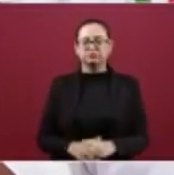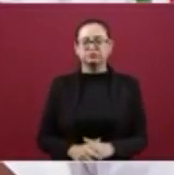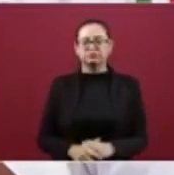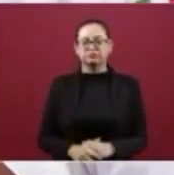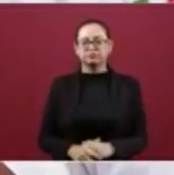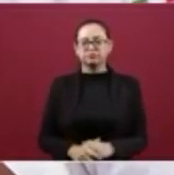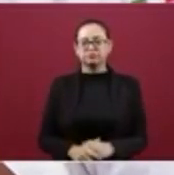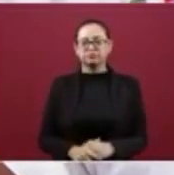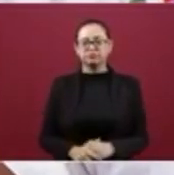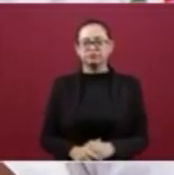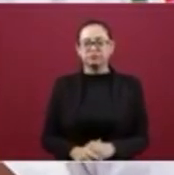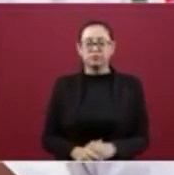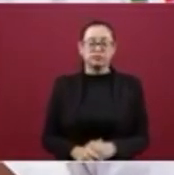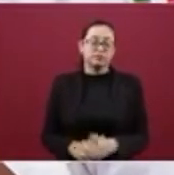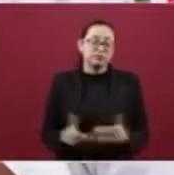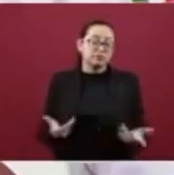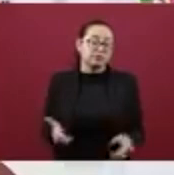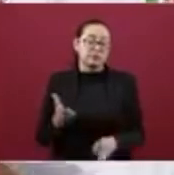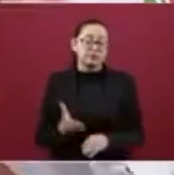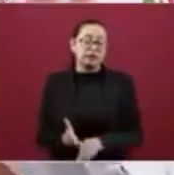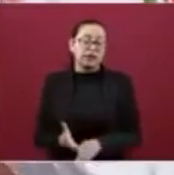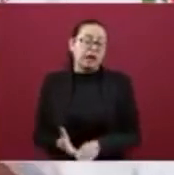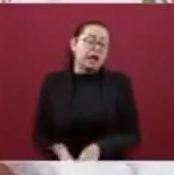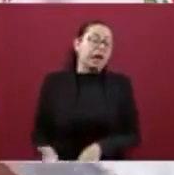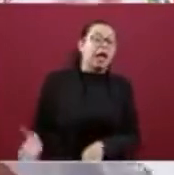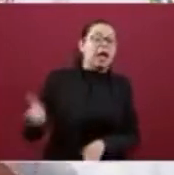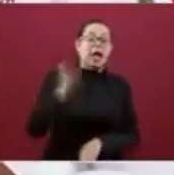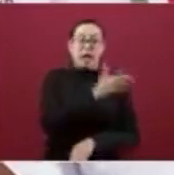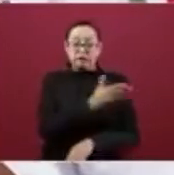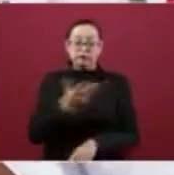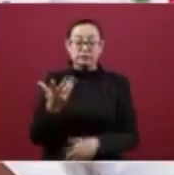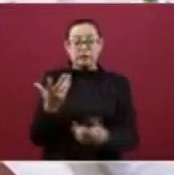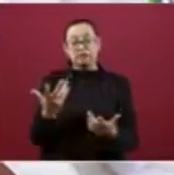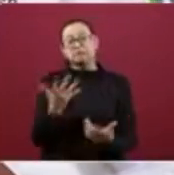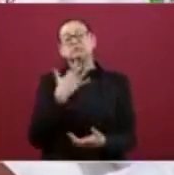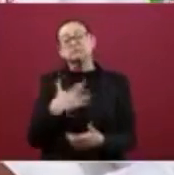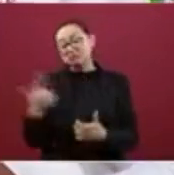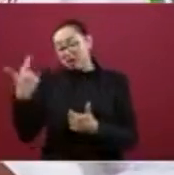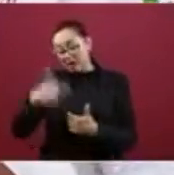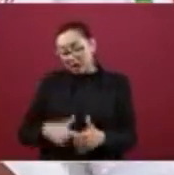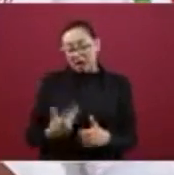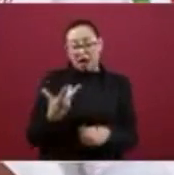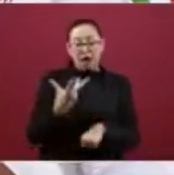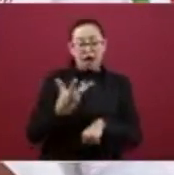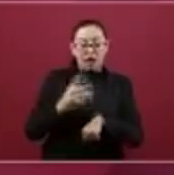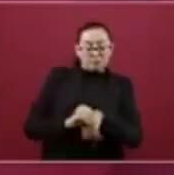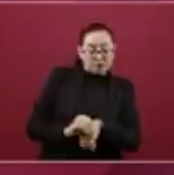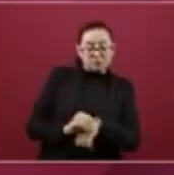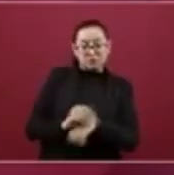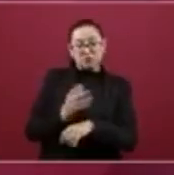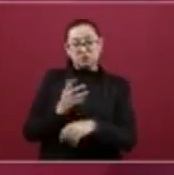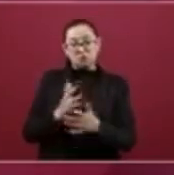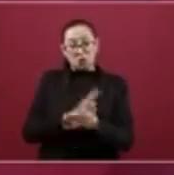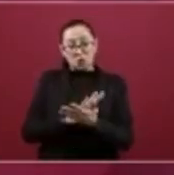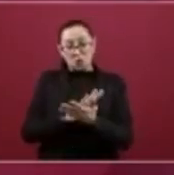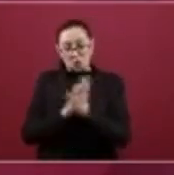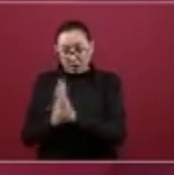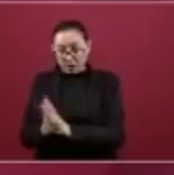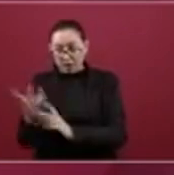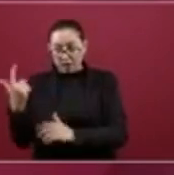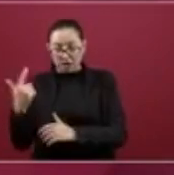era necesario el permiso de refinación, y digo antes porque la última refinería se hizo hace 40